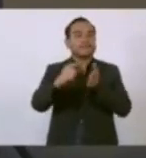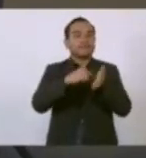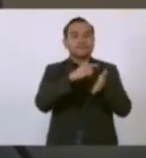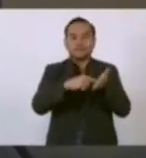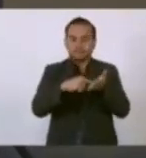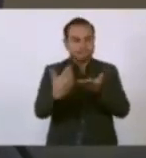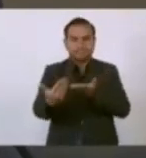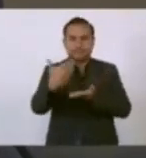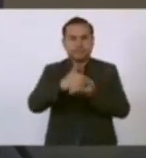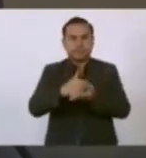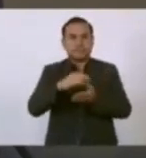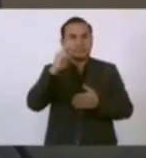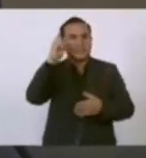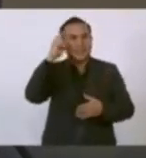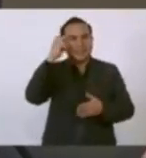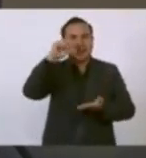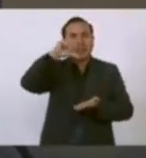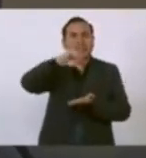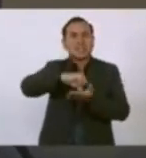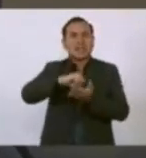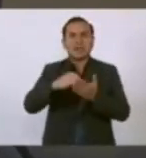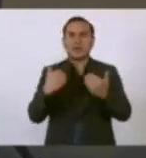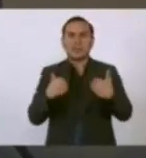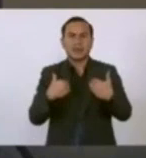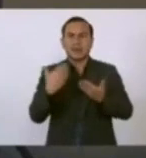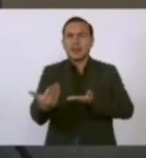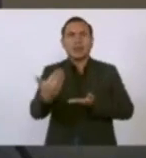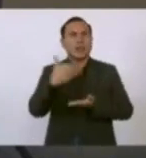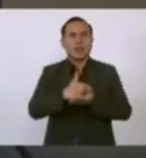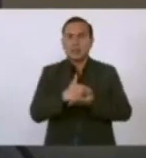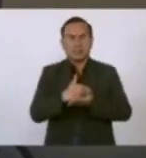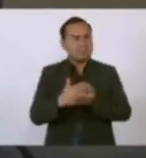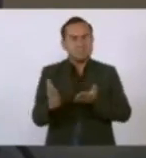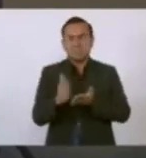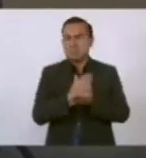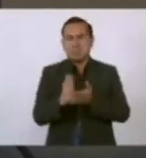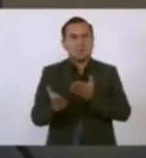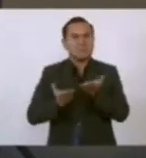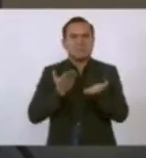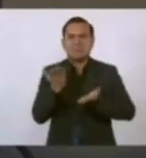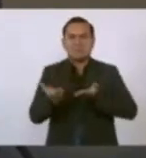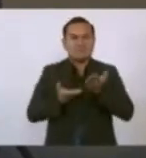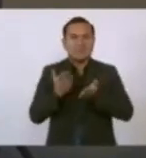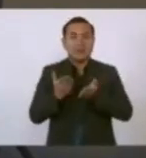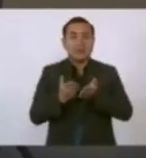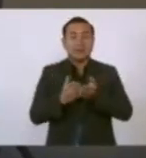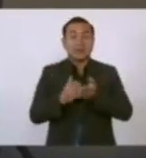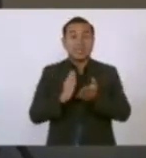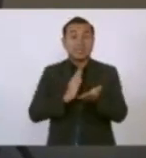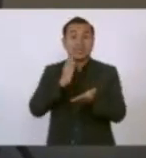porque prácticamente no hay flujo de personas o mercancías de Irán. Pero cuando avanzó a